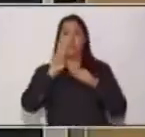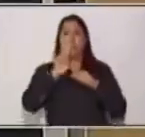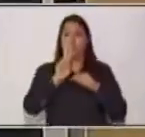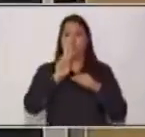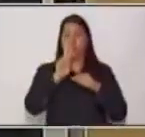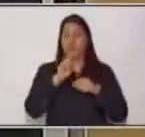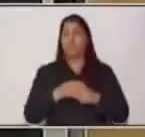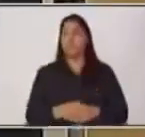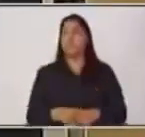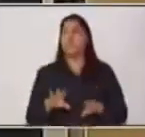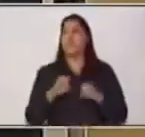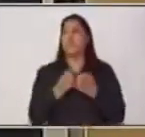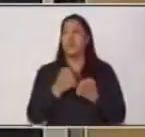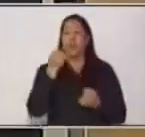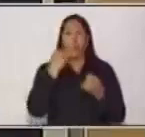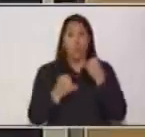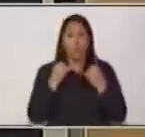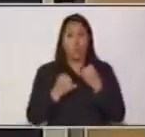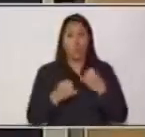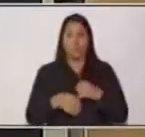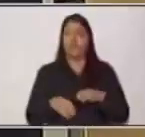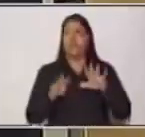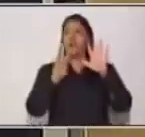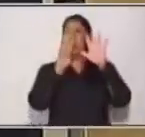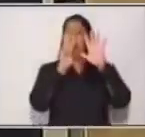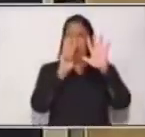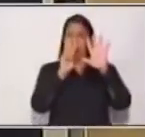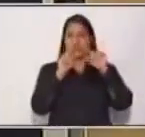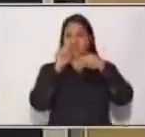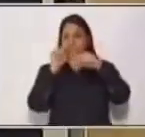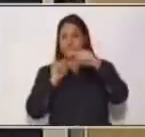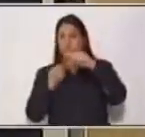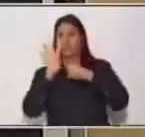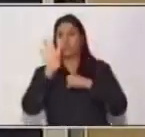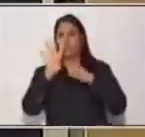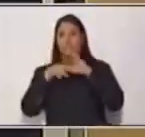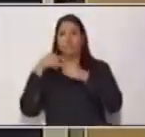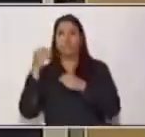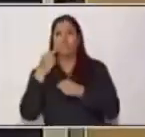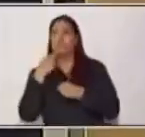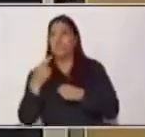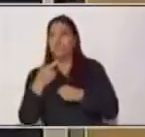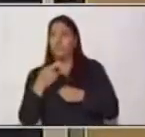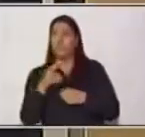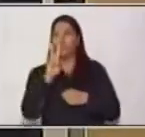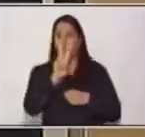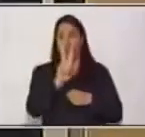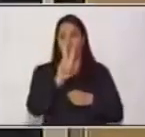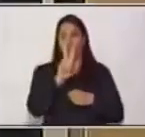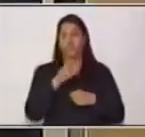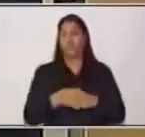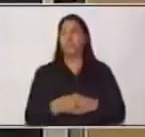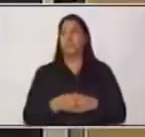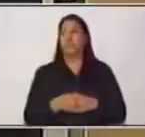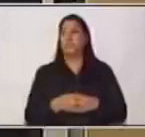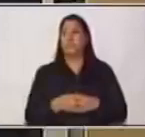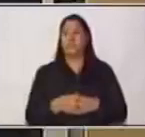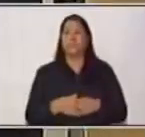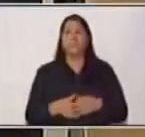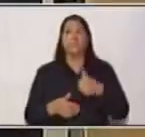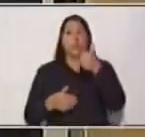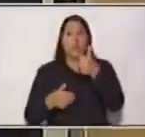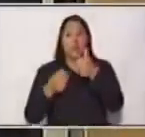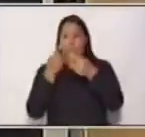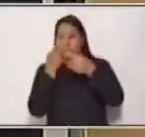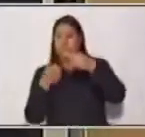me va a dar 2. Y Ahora miremos, A cuadrado dentro de A